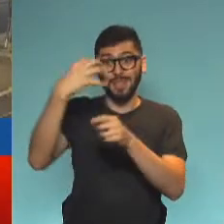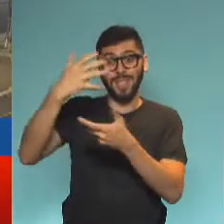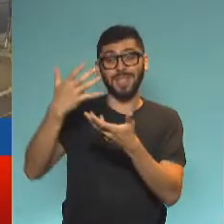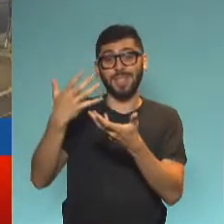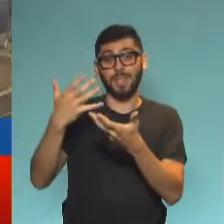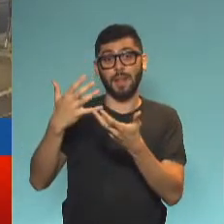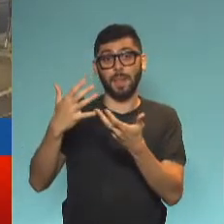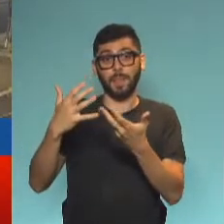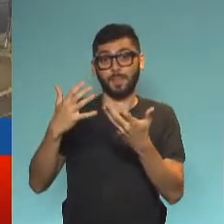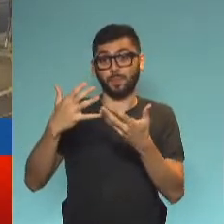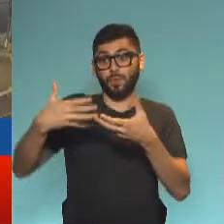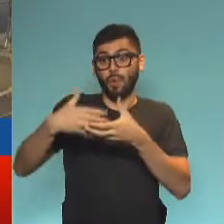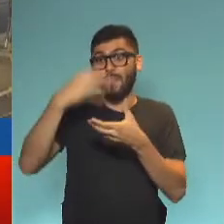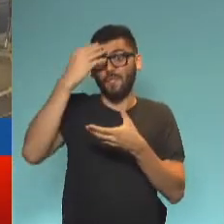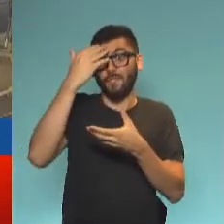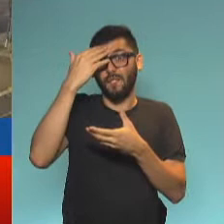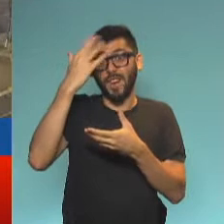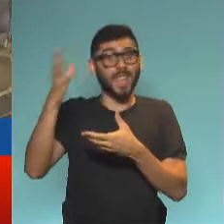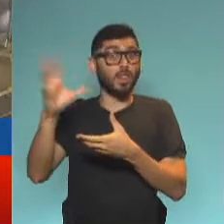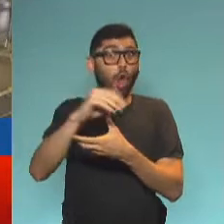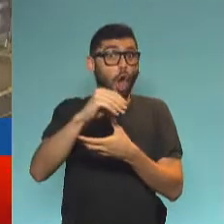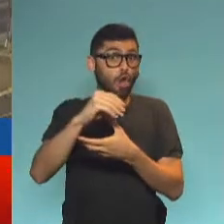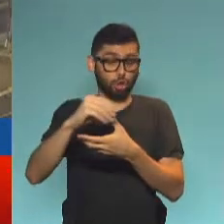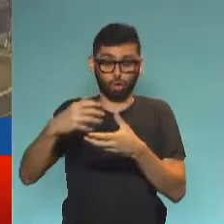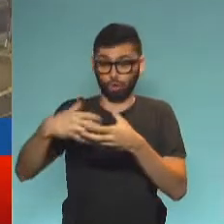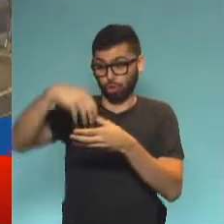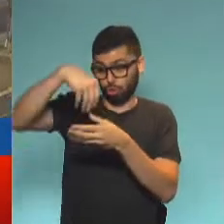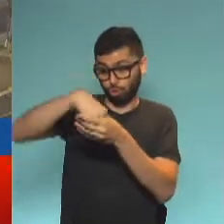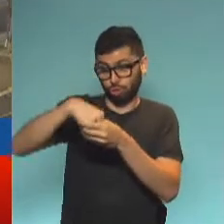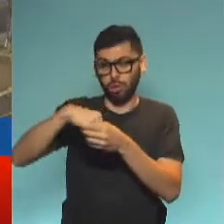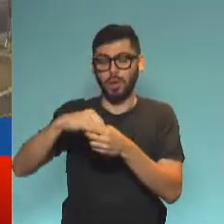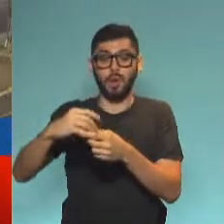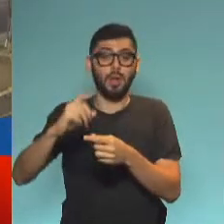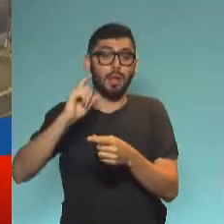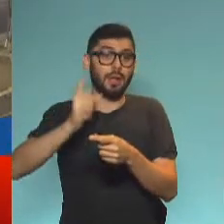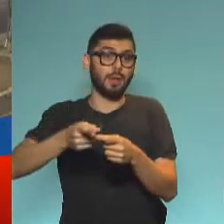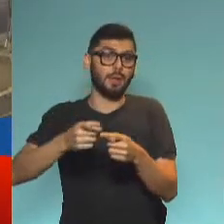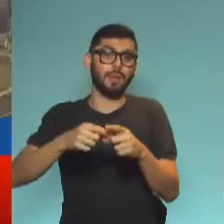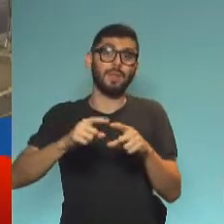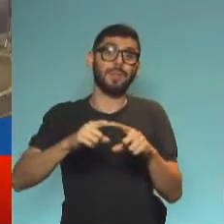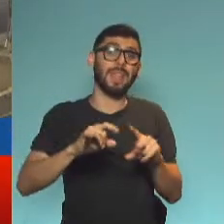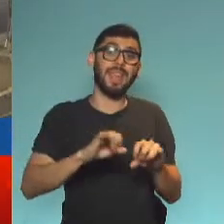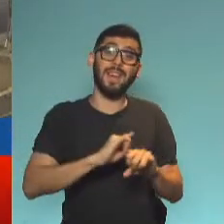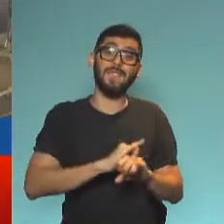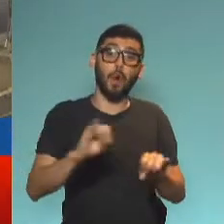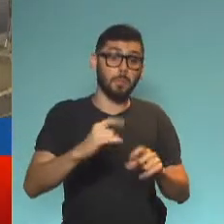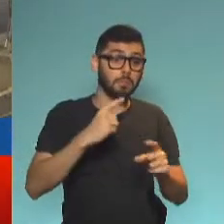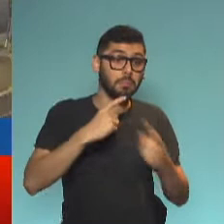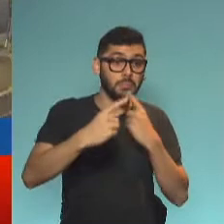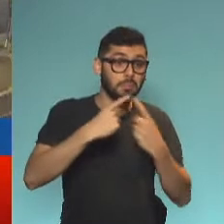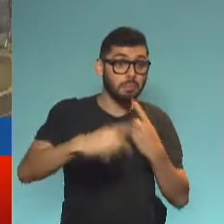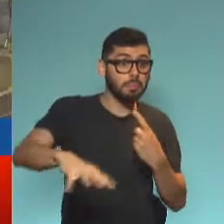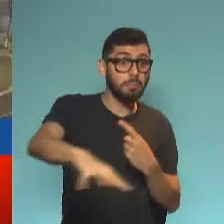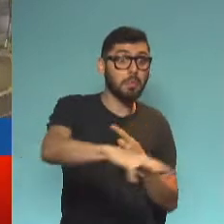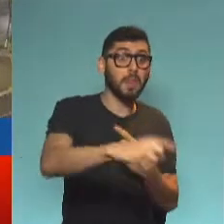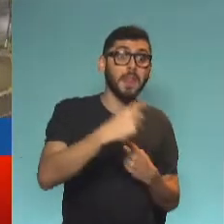de el Frente de Todos, entre el apoyo también que había en términos de información de muchas encuestas que empezaban a mostrar